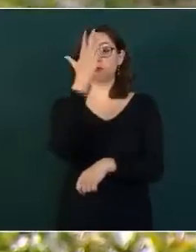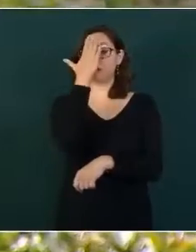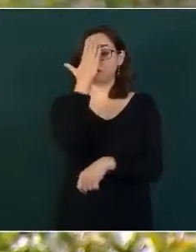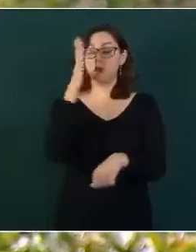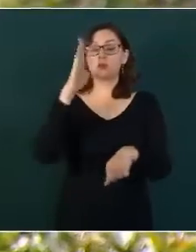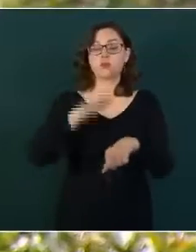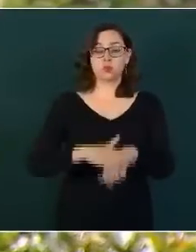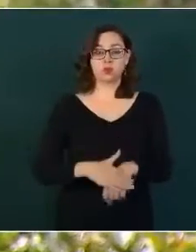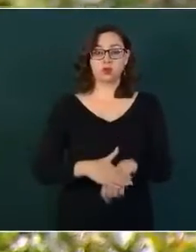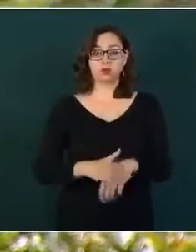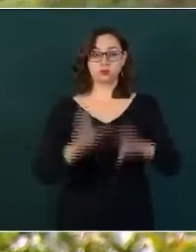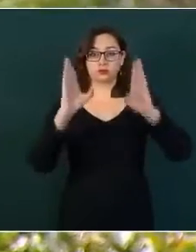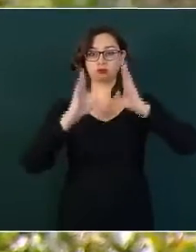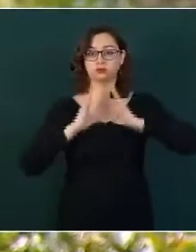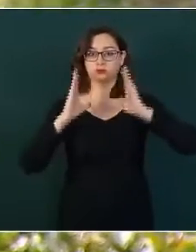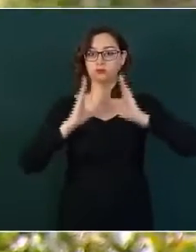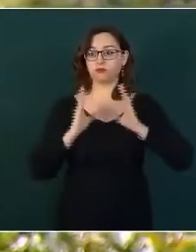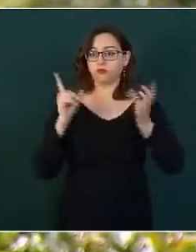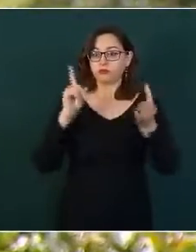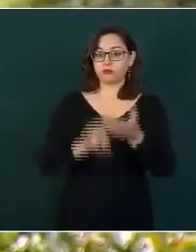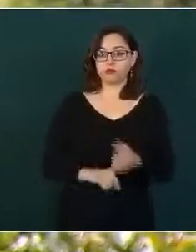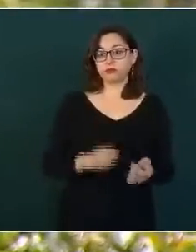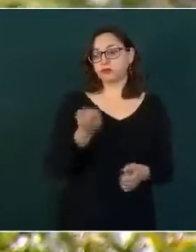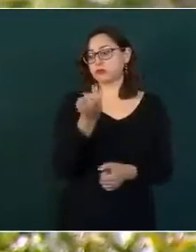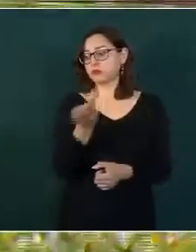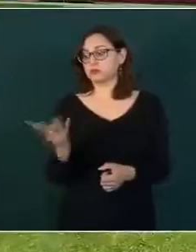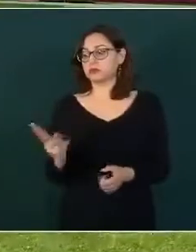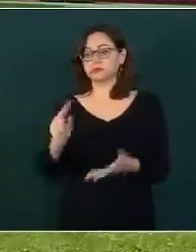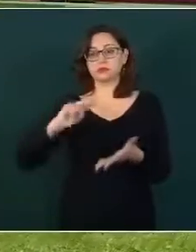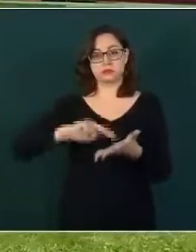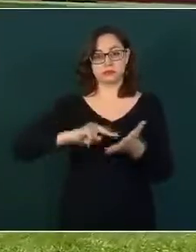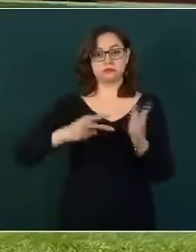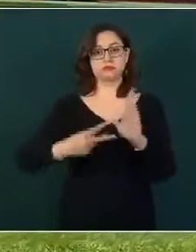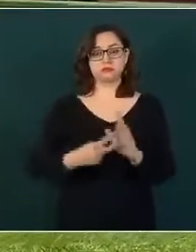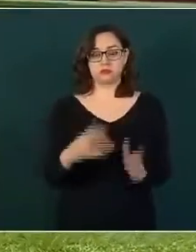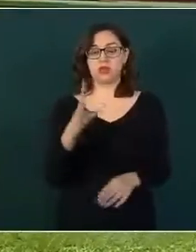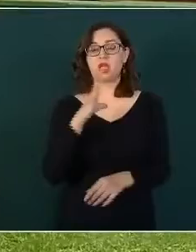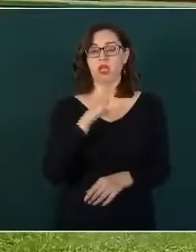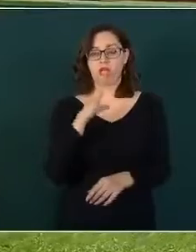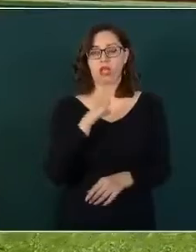ingenieros militares y marinos